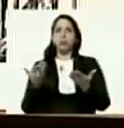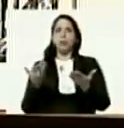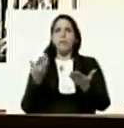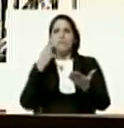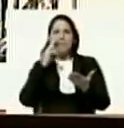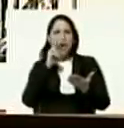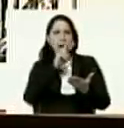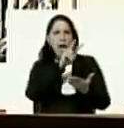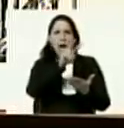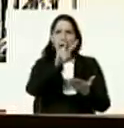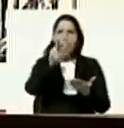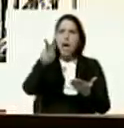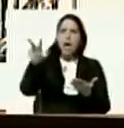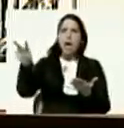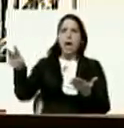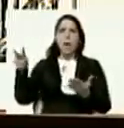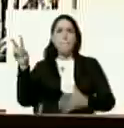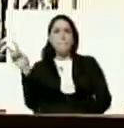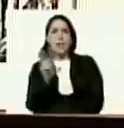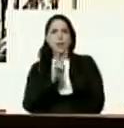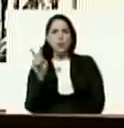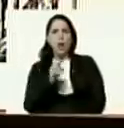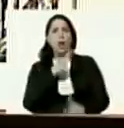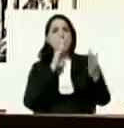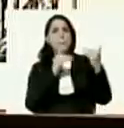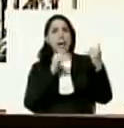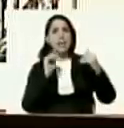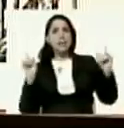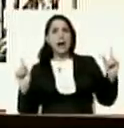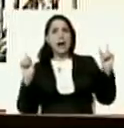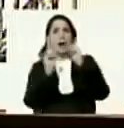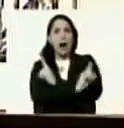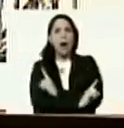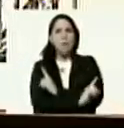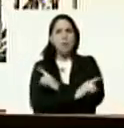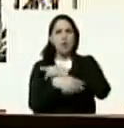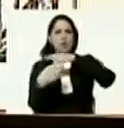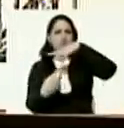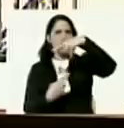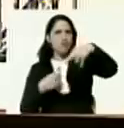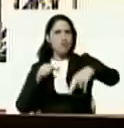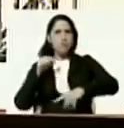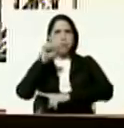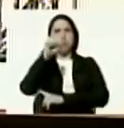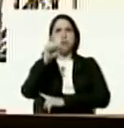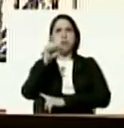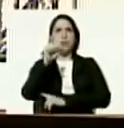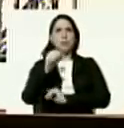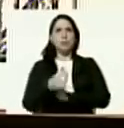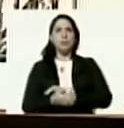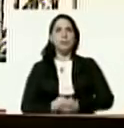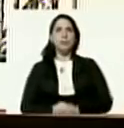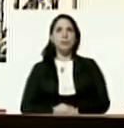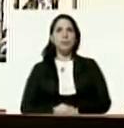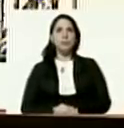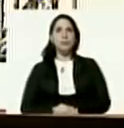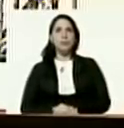horizonte de Venezuela una esperanza de cambio revolucionario.